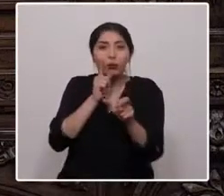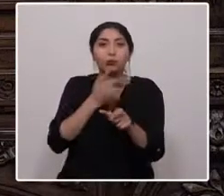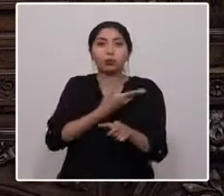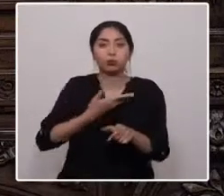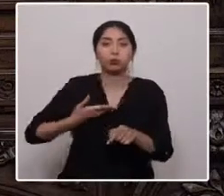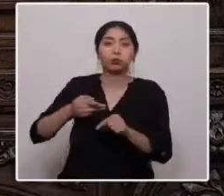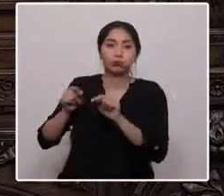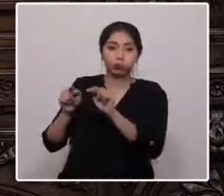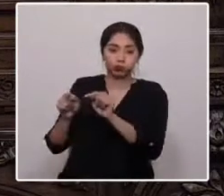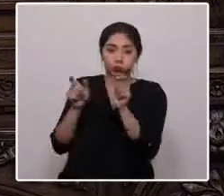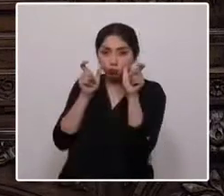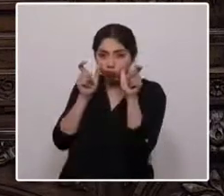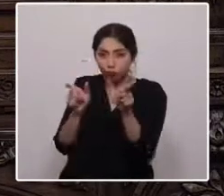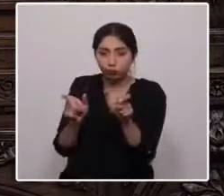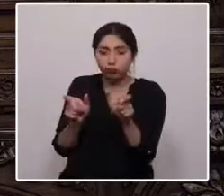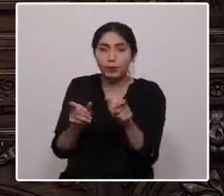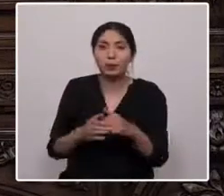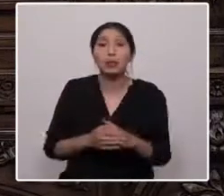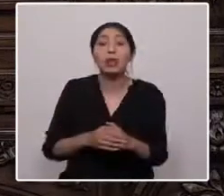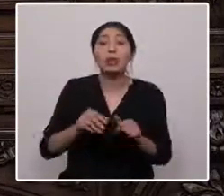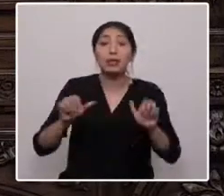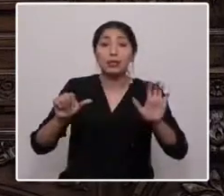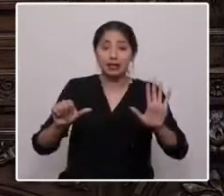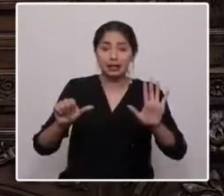crecimiento 6